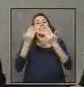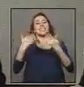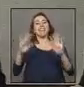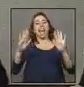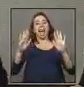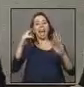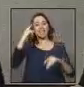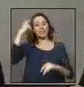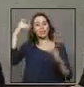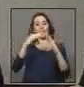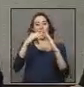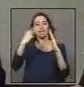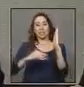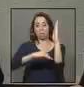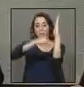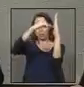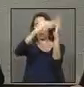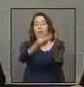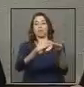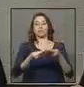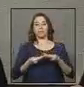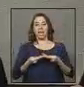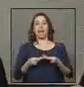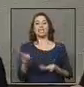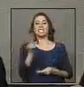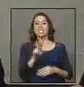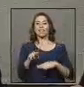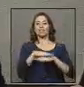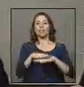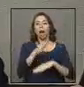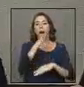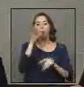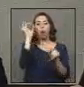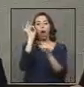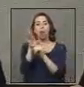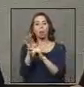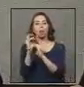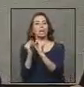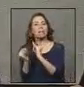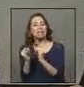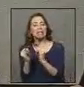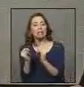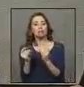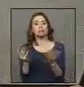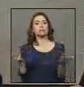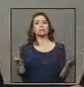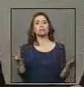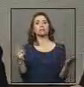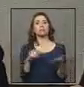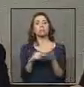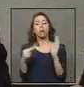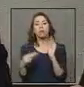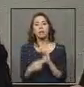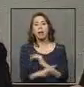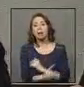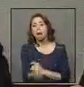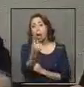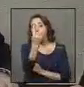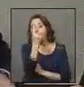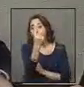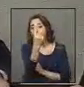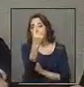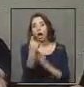propia y al comenzar la instalación de los servicios básicos se ven enfrentados a una serie de problemáticas cuando existe sólo una